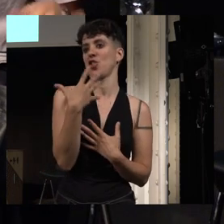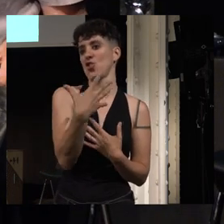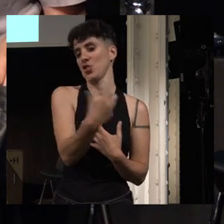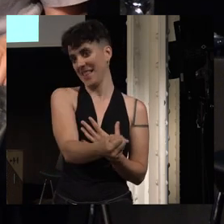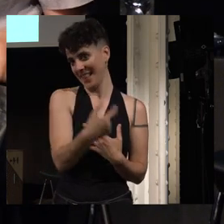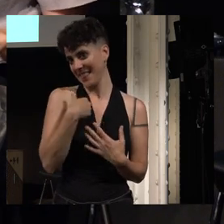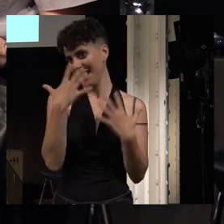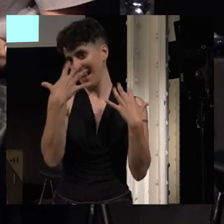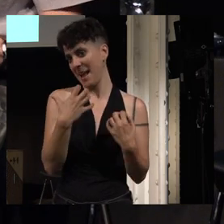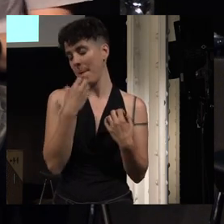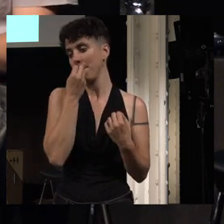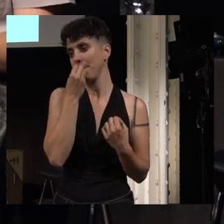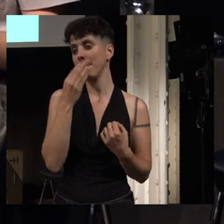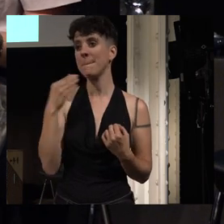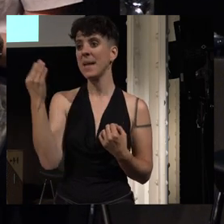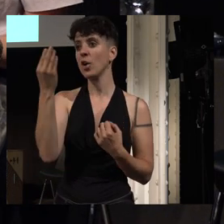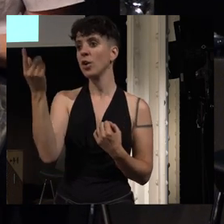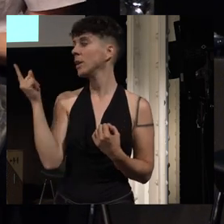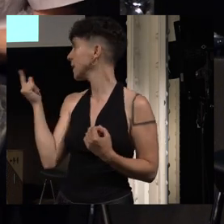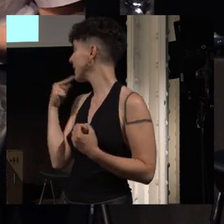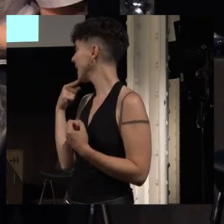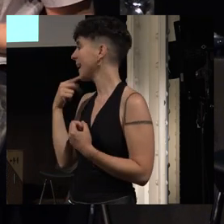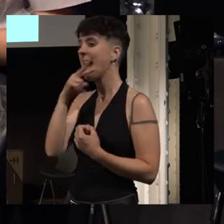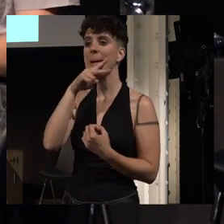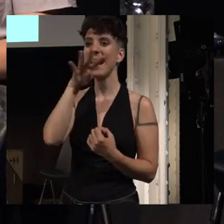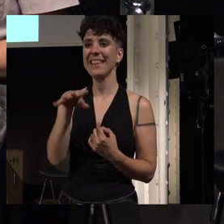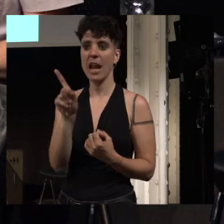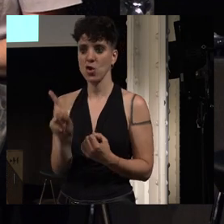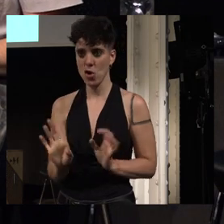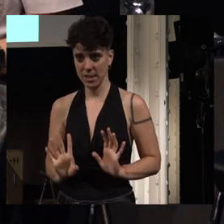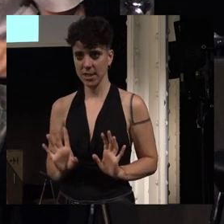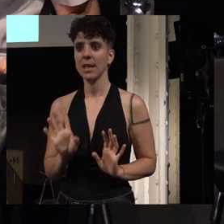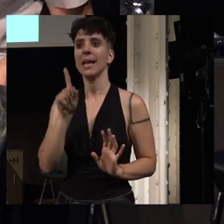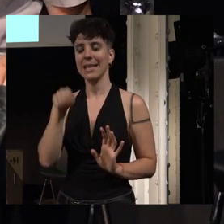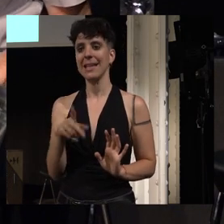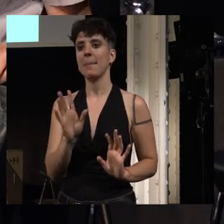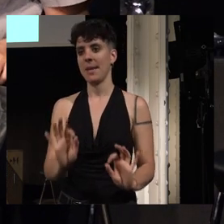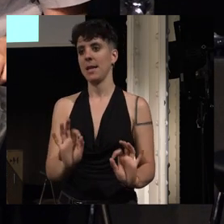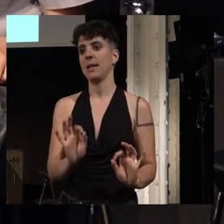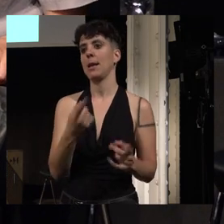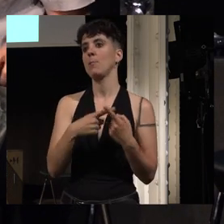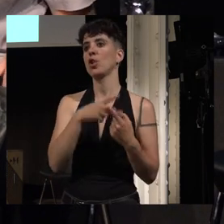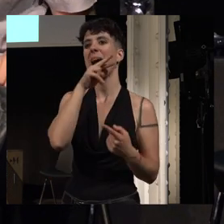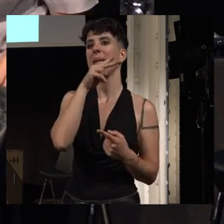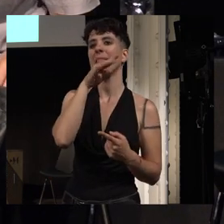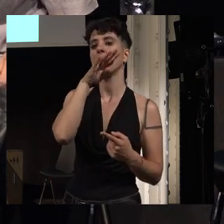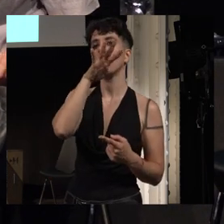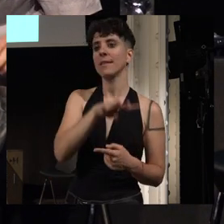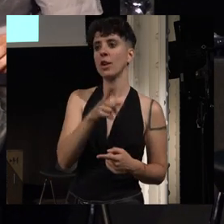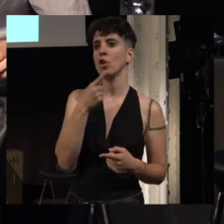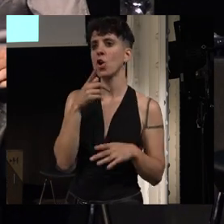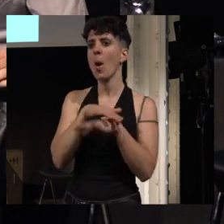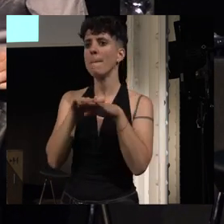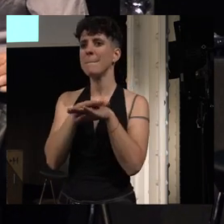es que no hemos hablado en catalán, ¿eh? No. Que esa también ha sido. Esa ha sido, pero no es. Perdona, perdona, de verdad, Bel,